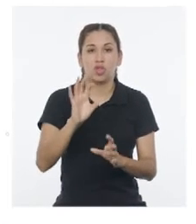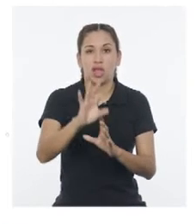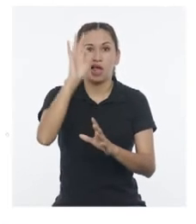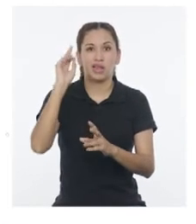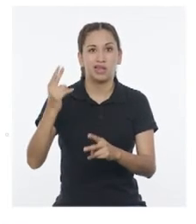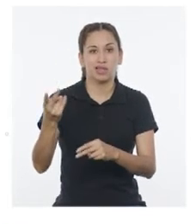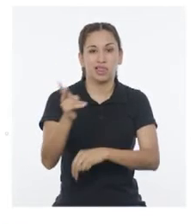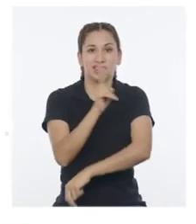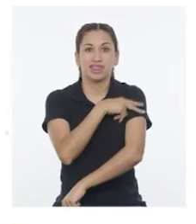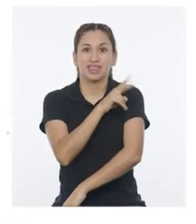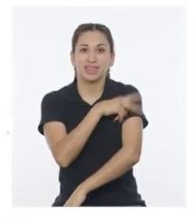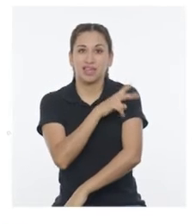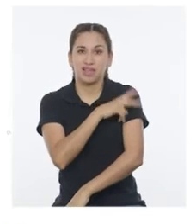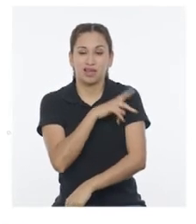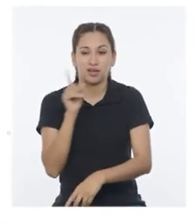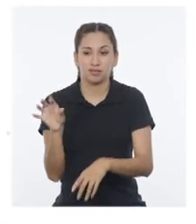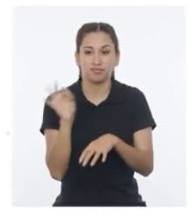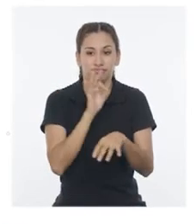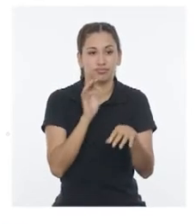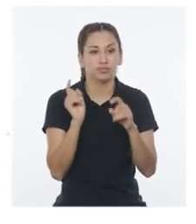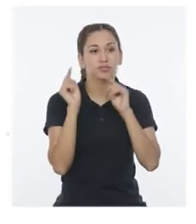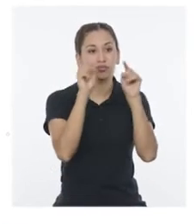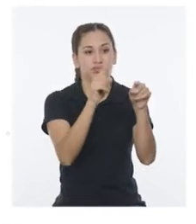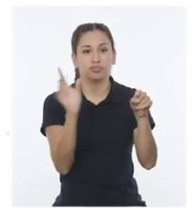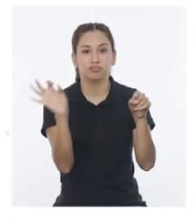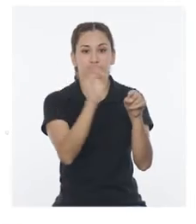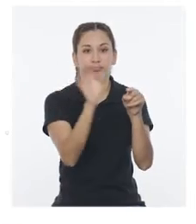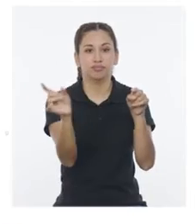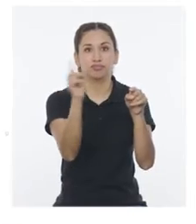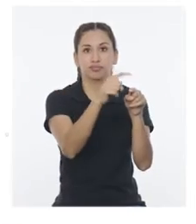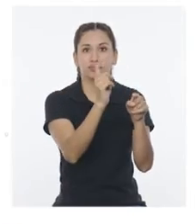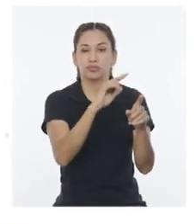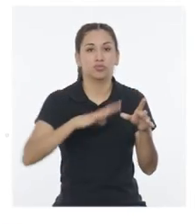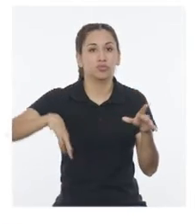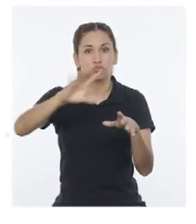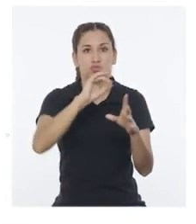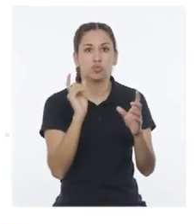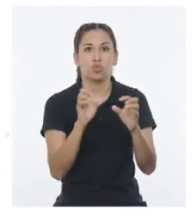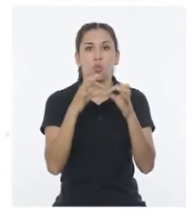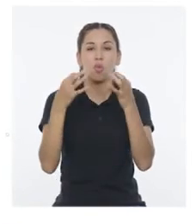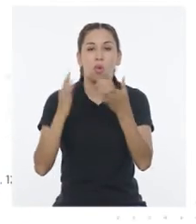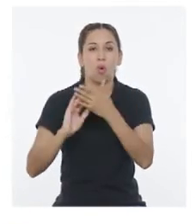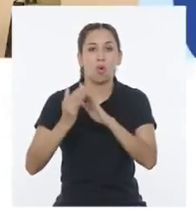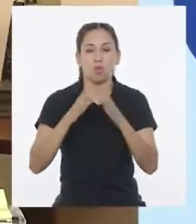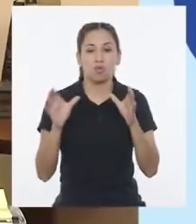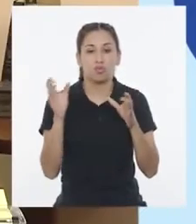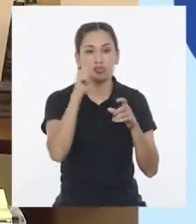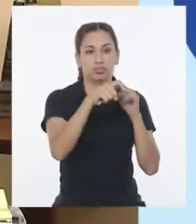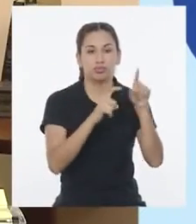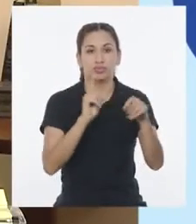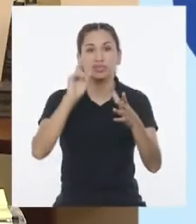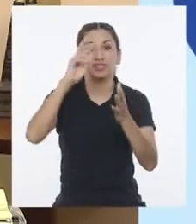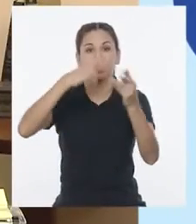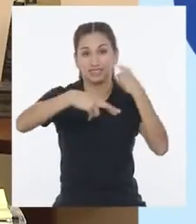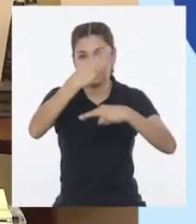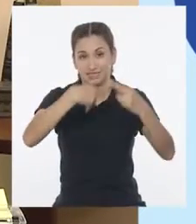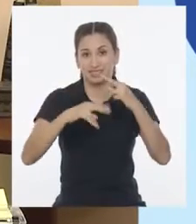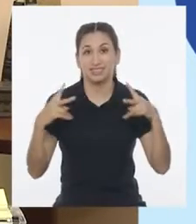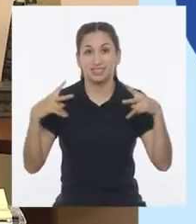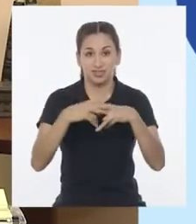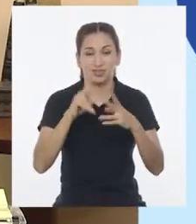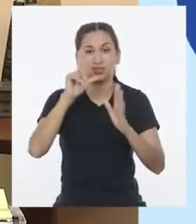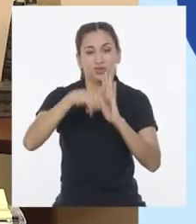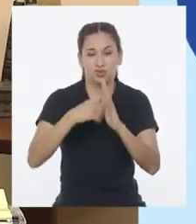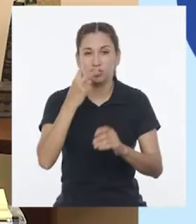un delegado quien tendrá a su cargo el funcionamiento de la organización de rondas. Al regresar, después de la